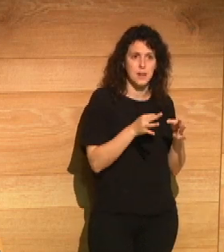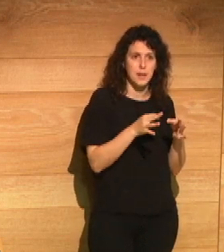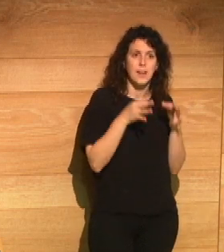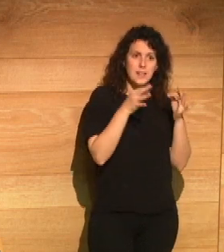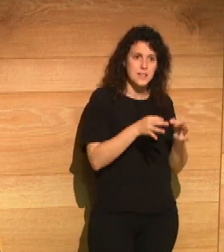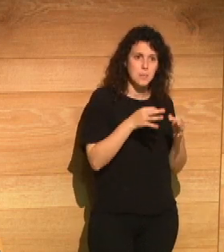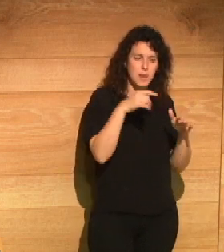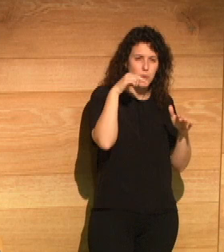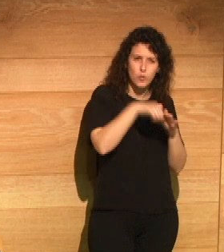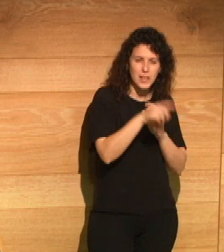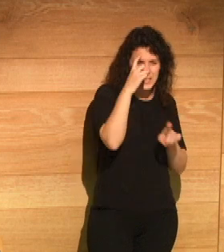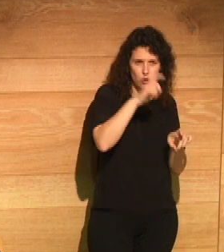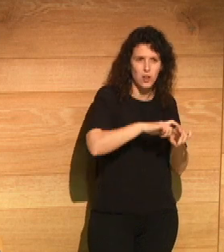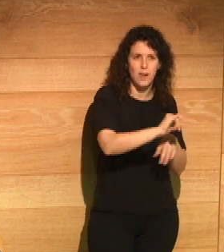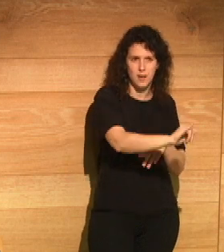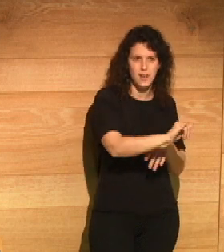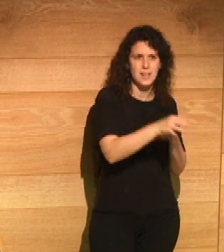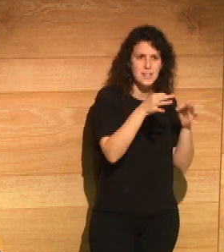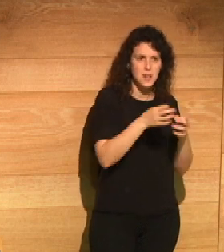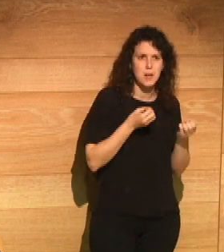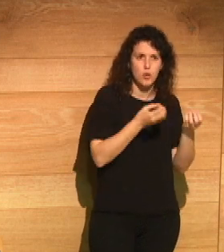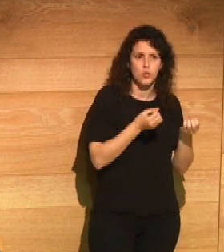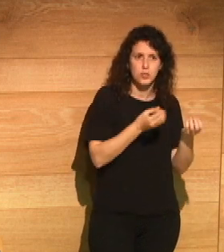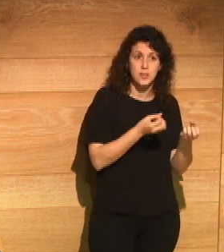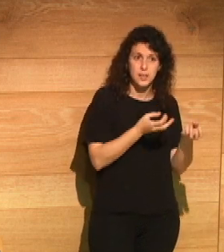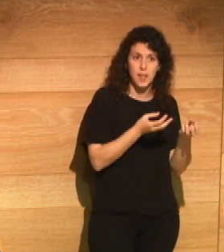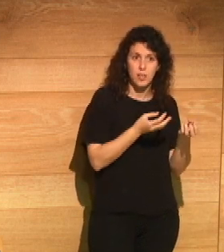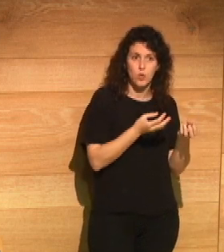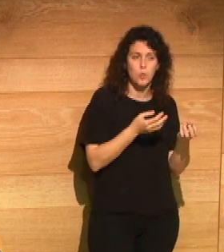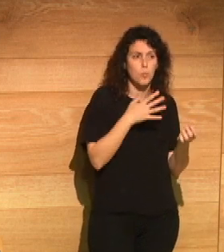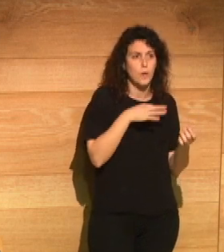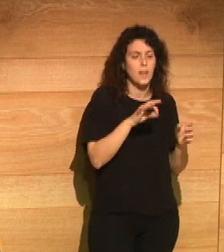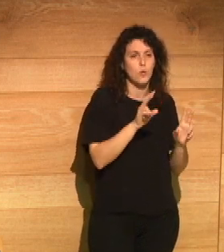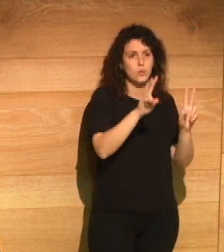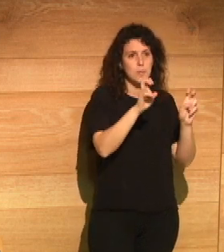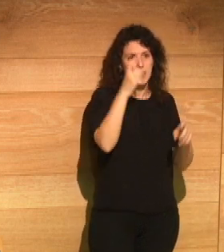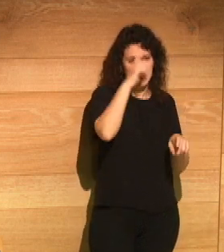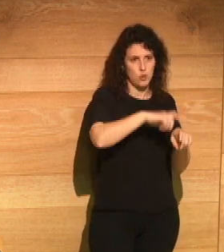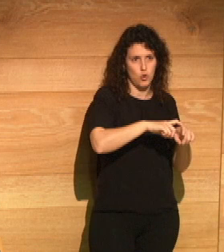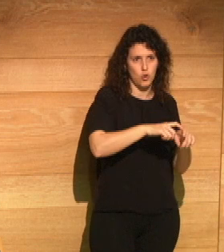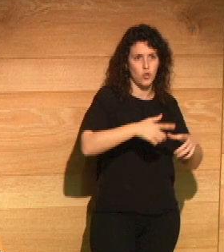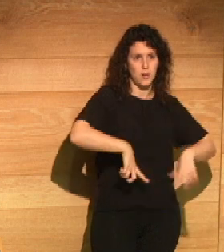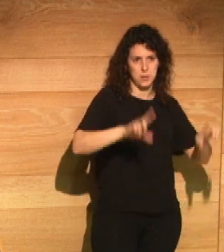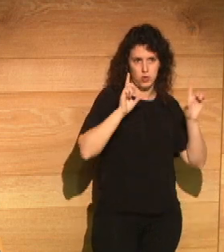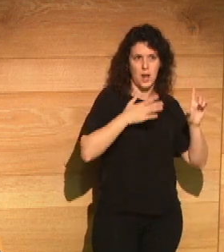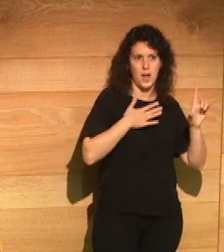siempre tiene profundidad psicológica, y siempre lo que está contándonos es un tema psicológico del personaje,